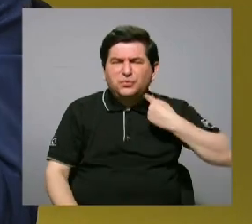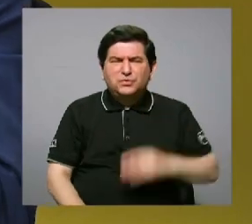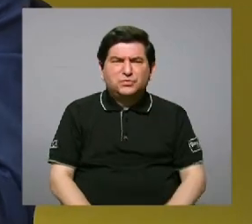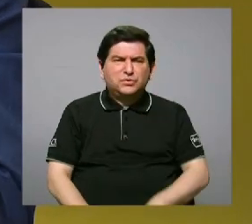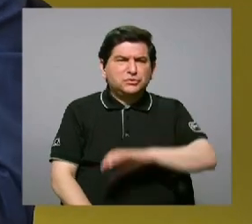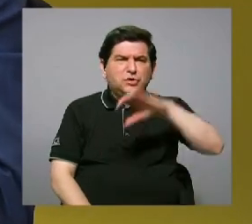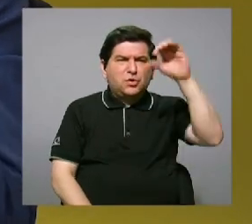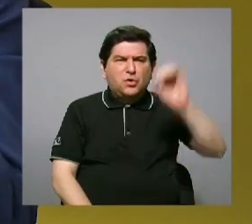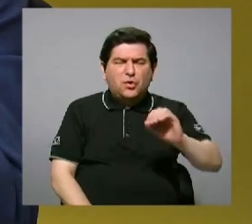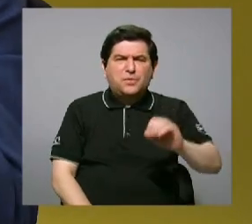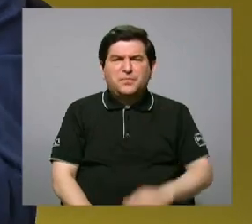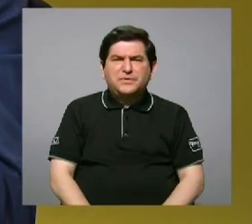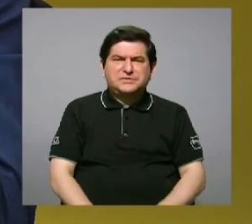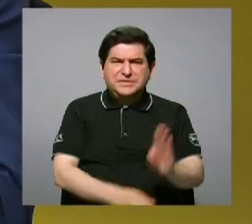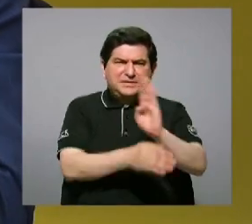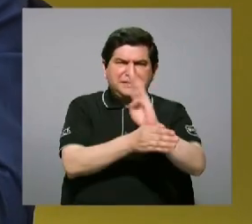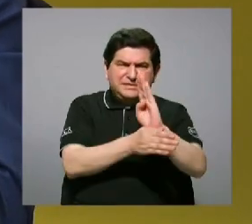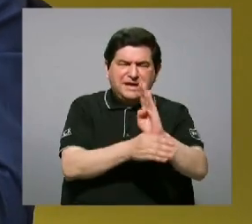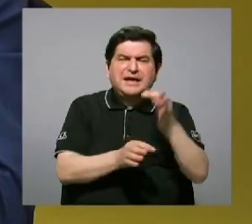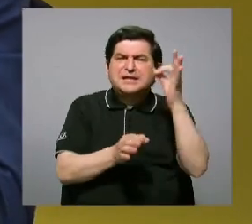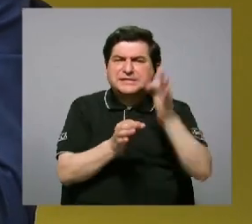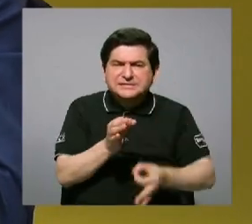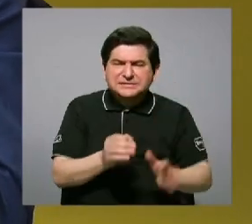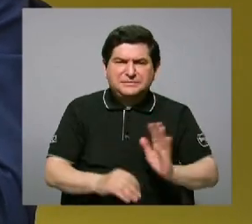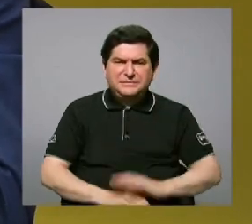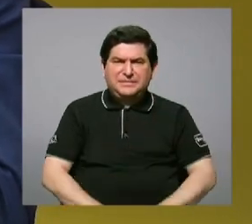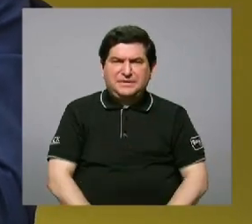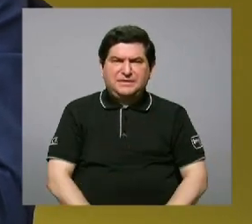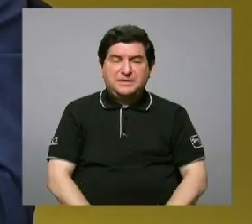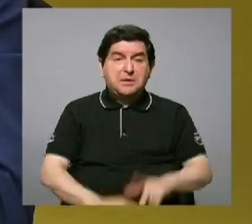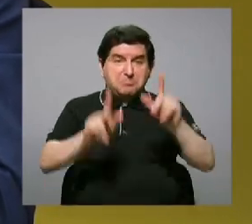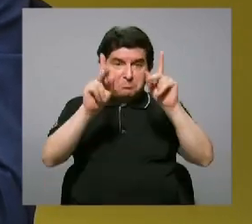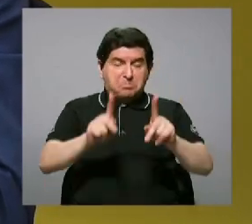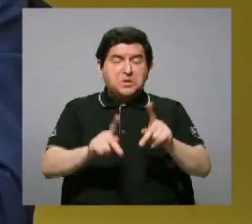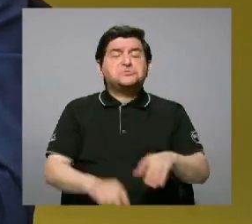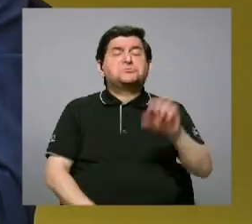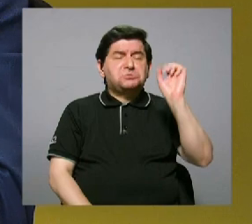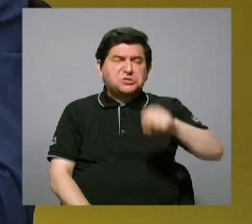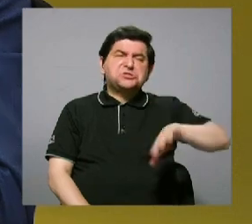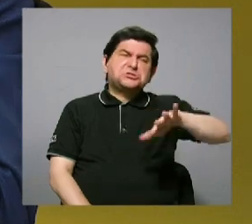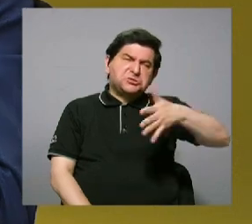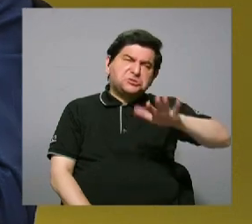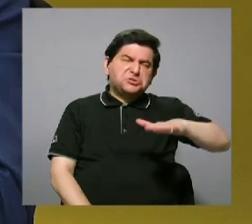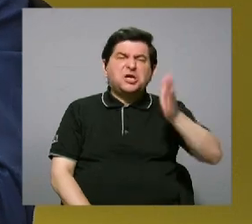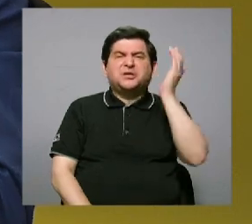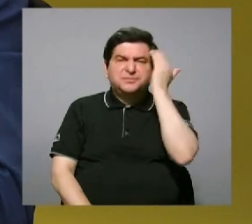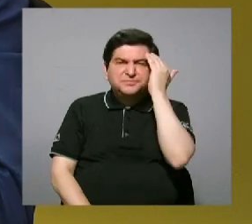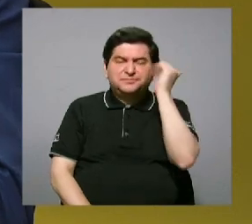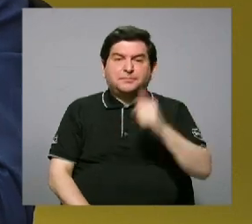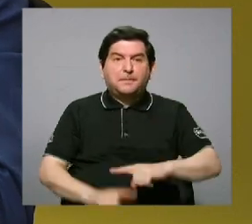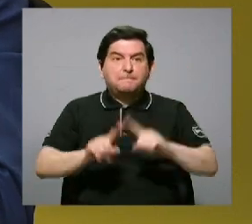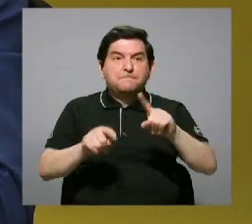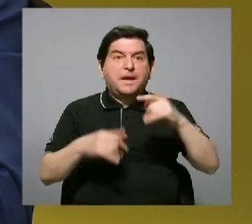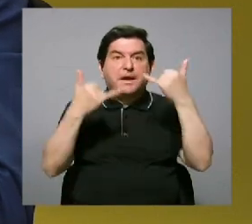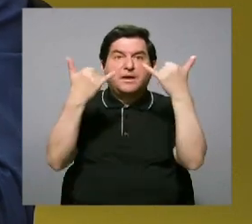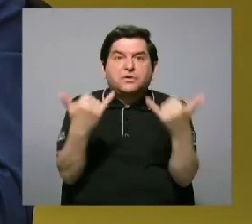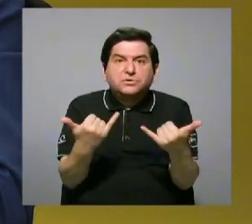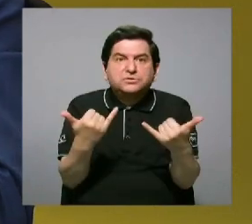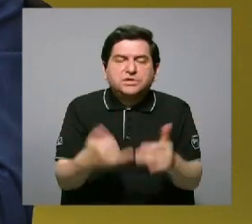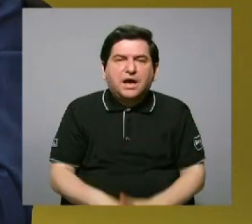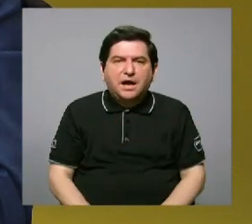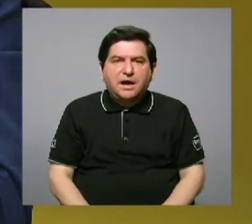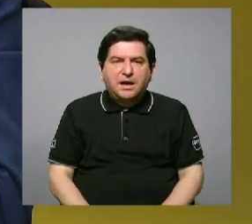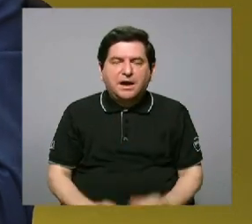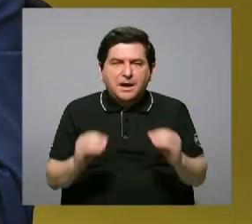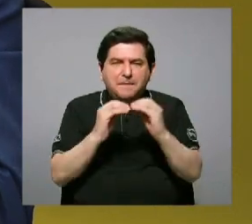de interés, una tasa de interés simple, la gente está en capacidad más o menos de reconocerlo. Pero si ya sofisticamos